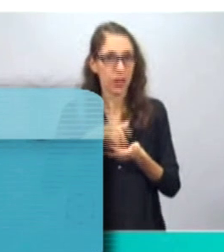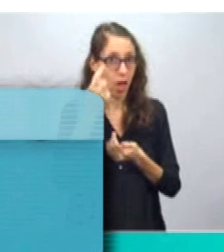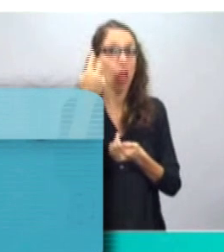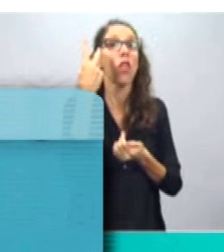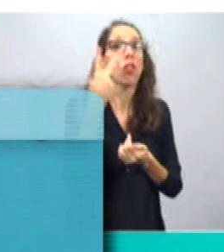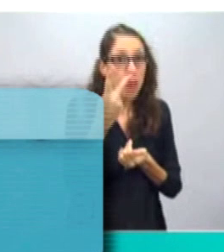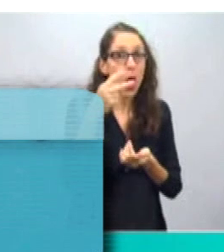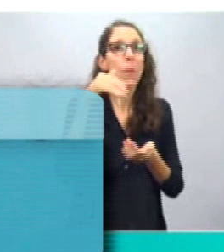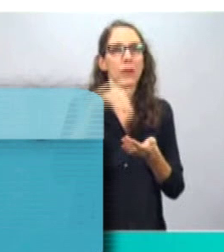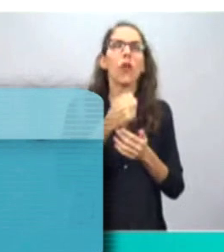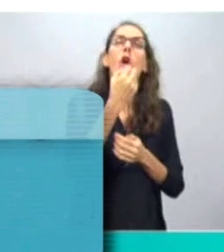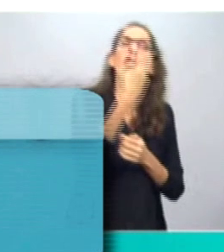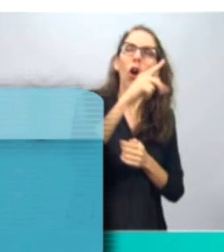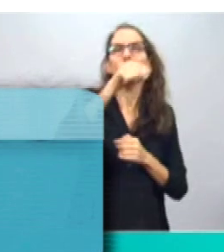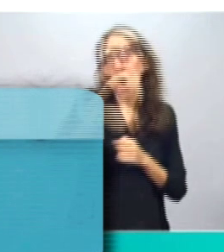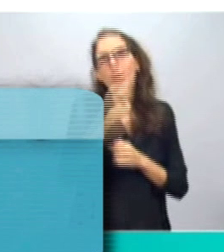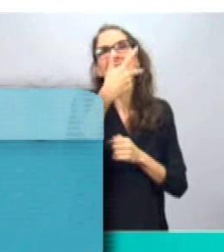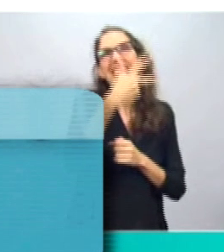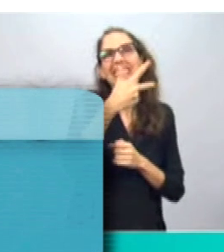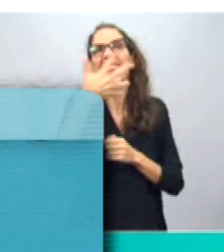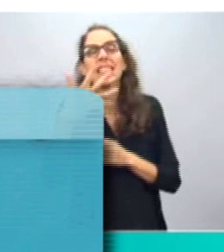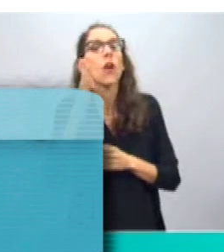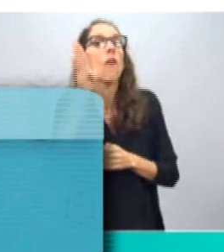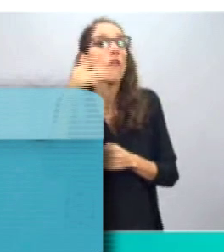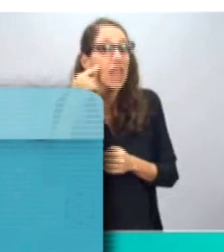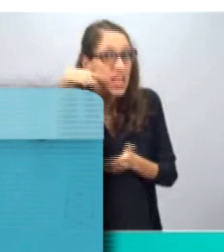decir, 2,35 billones, de nuevo, con B larga.